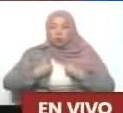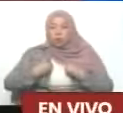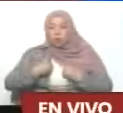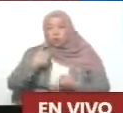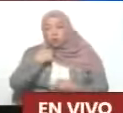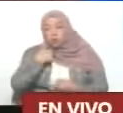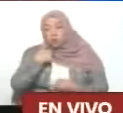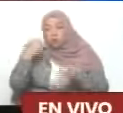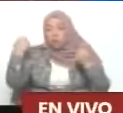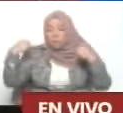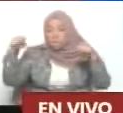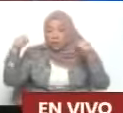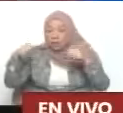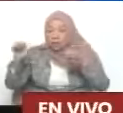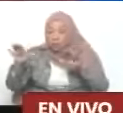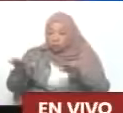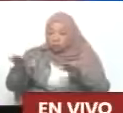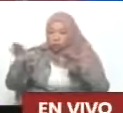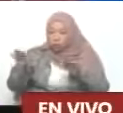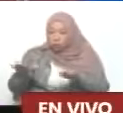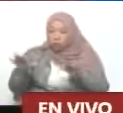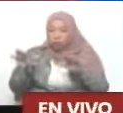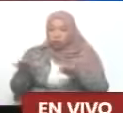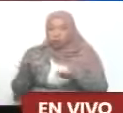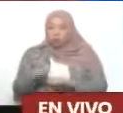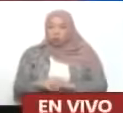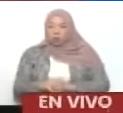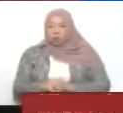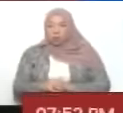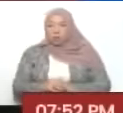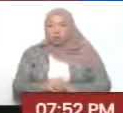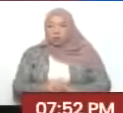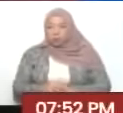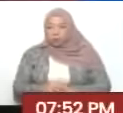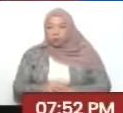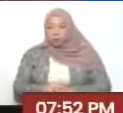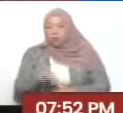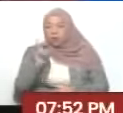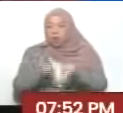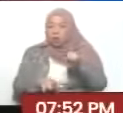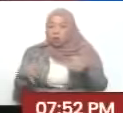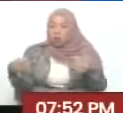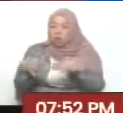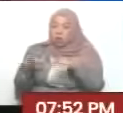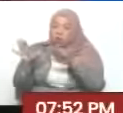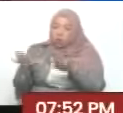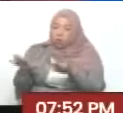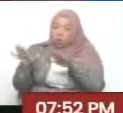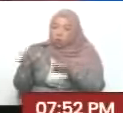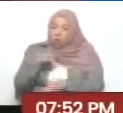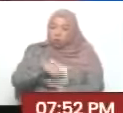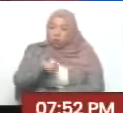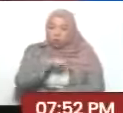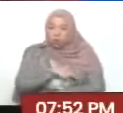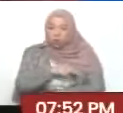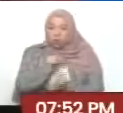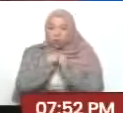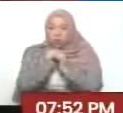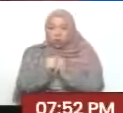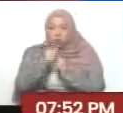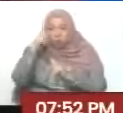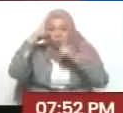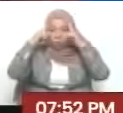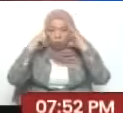no sé, estuve al frente de alguna religión. Es que condensan la inteligencia